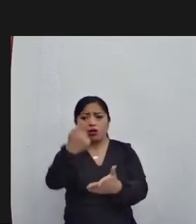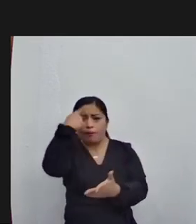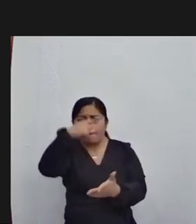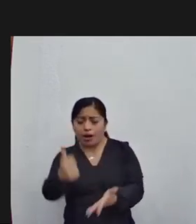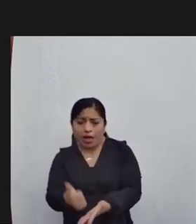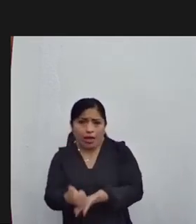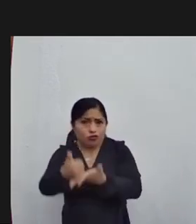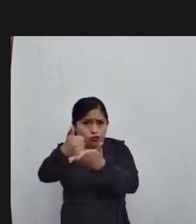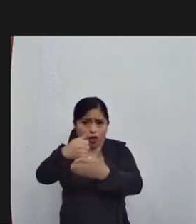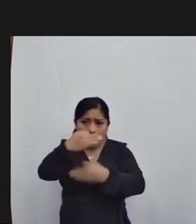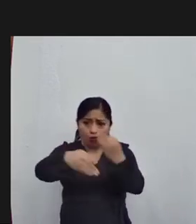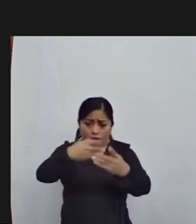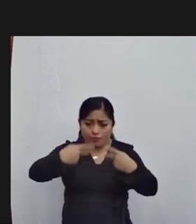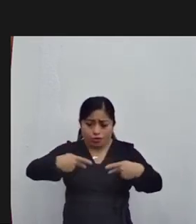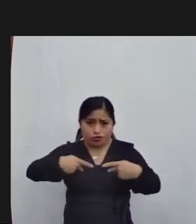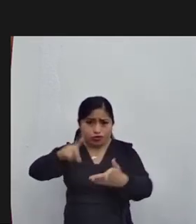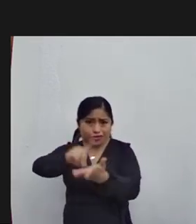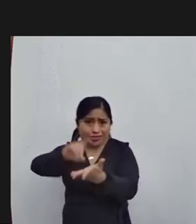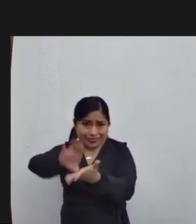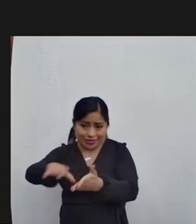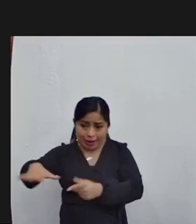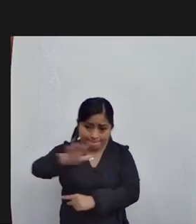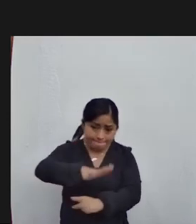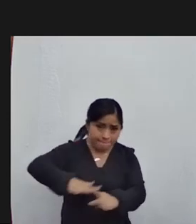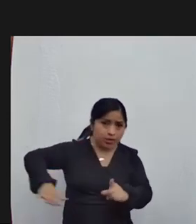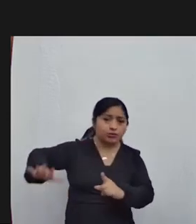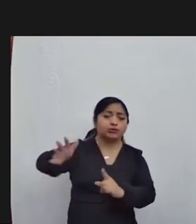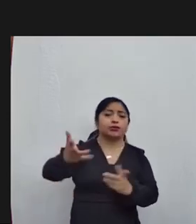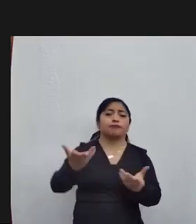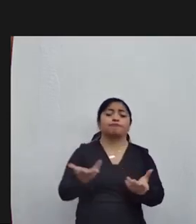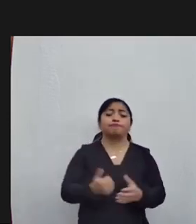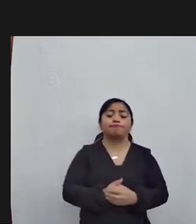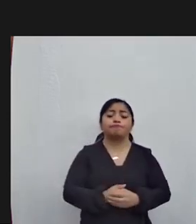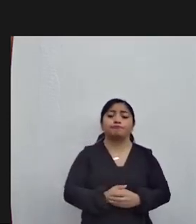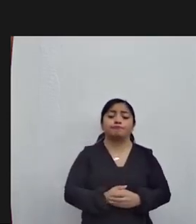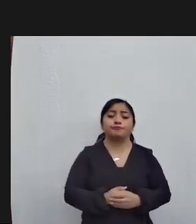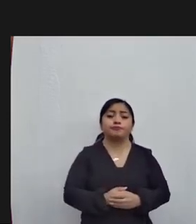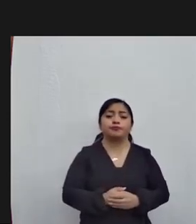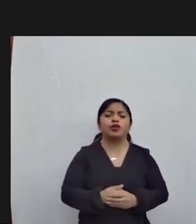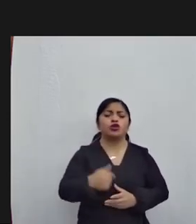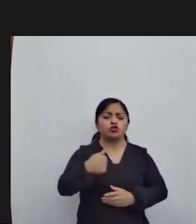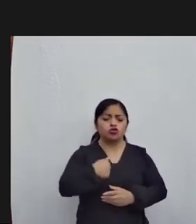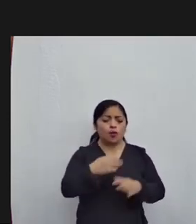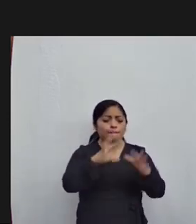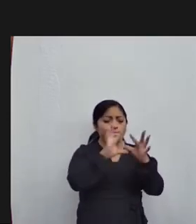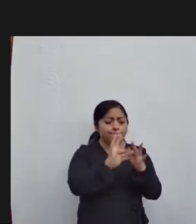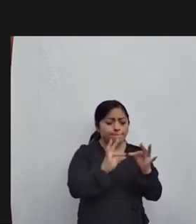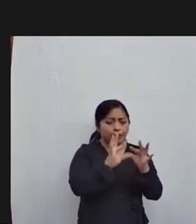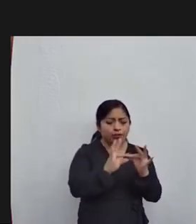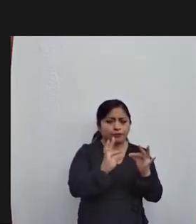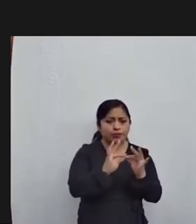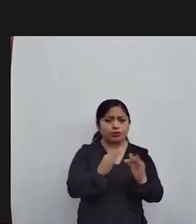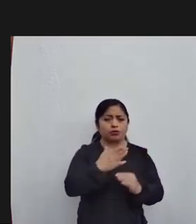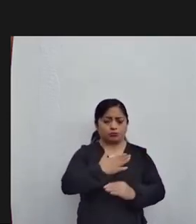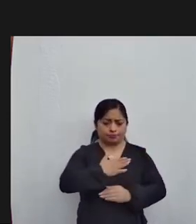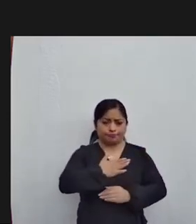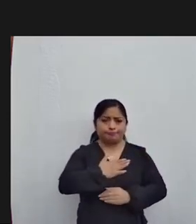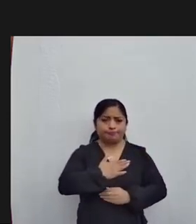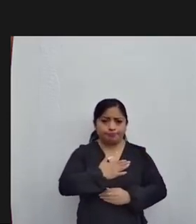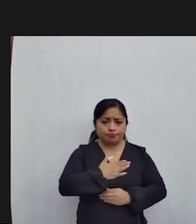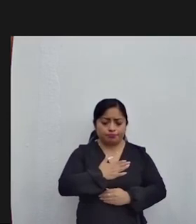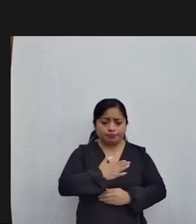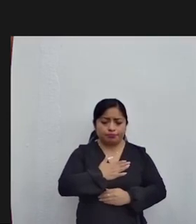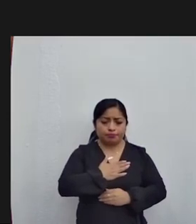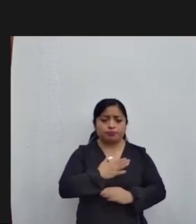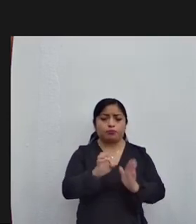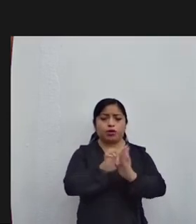parte también de promover entre poderes públicos y sociedad. Hablo de mi caso particular.